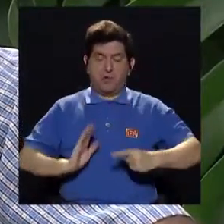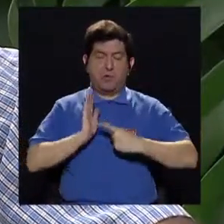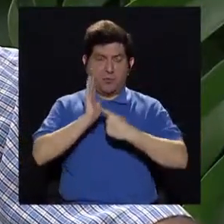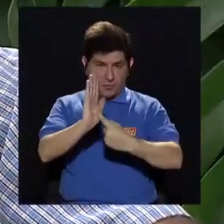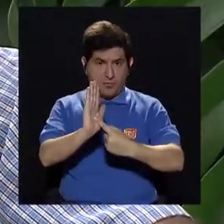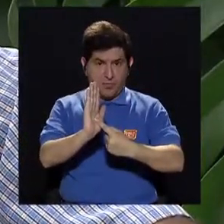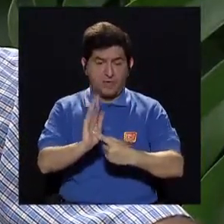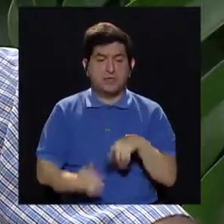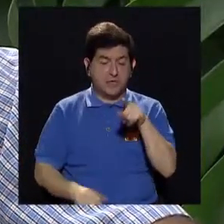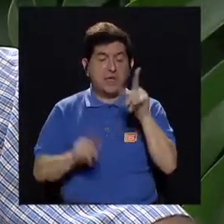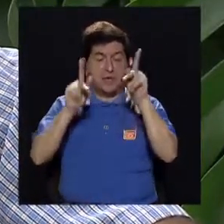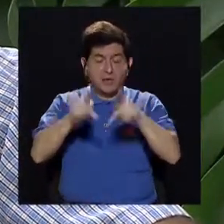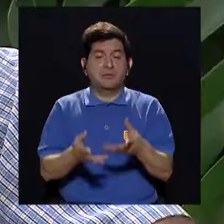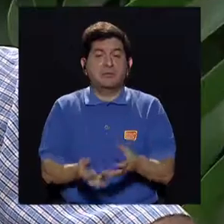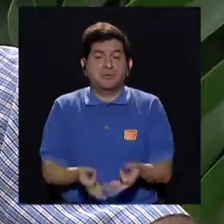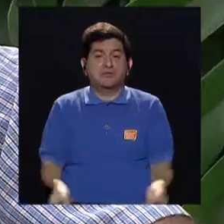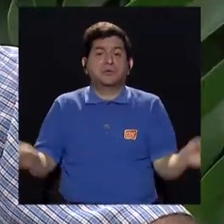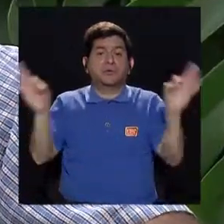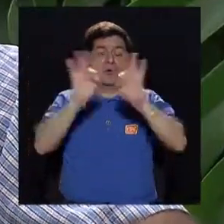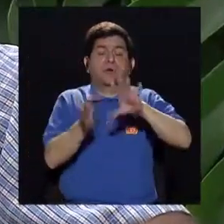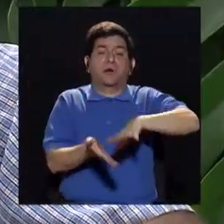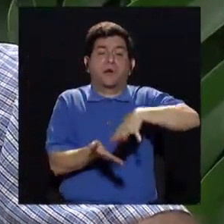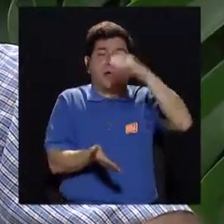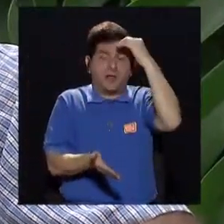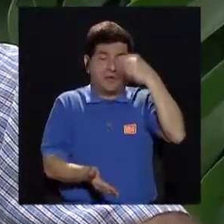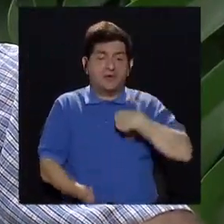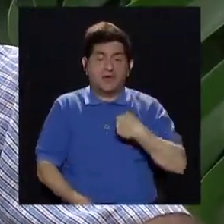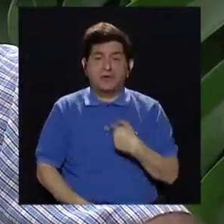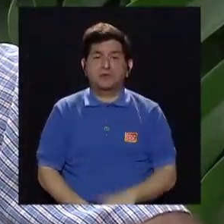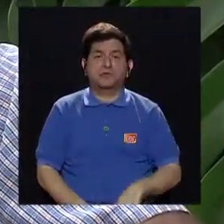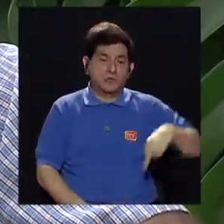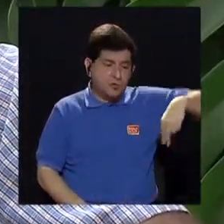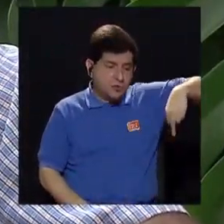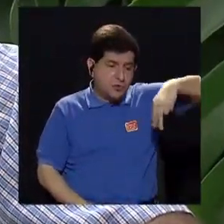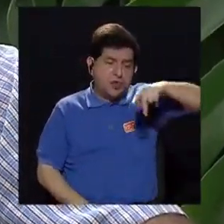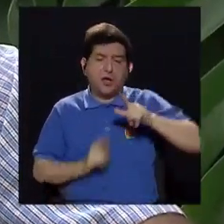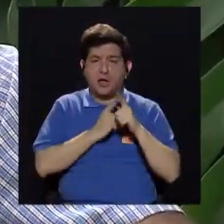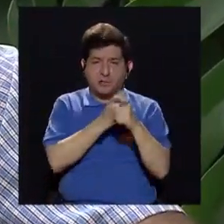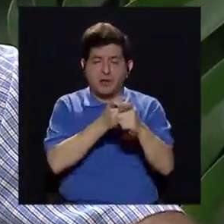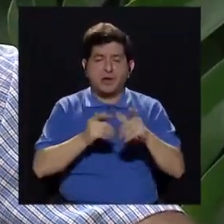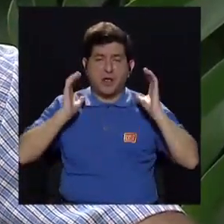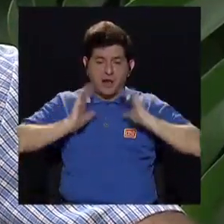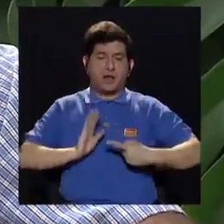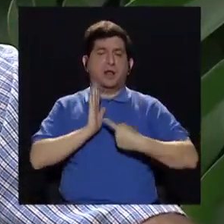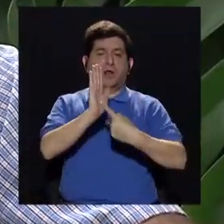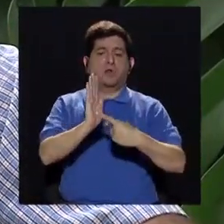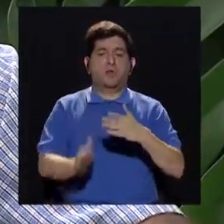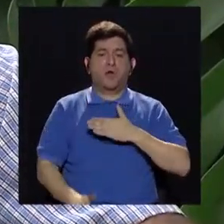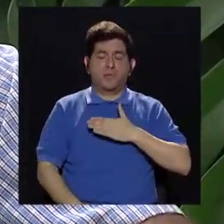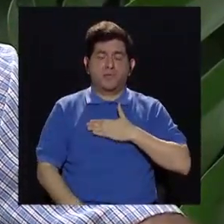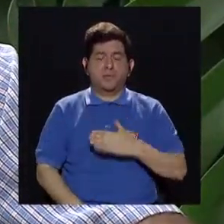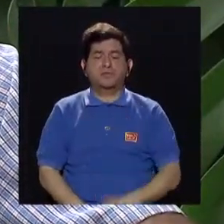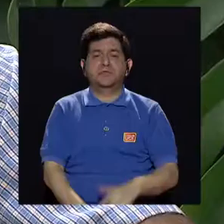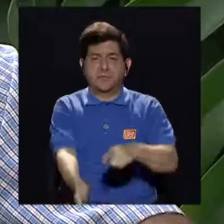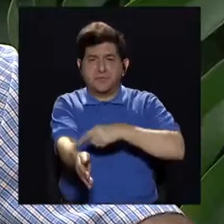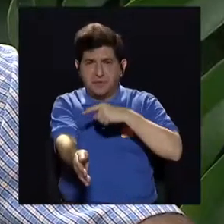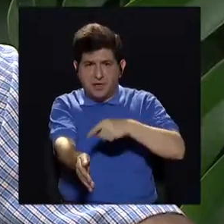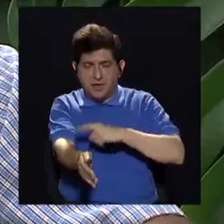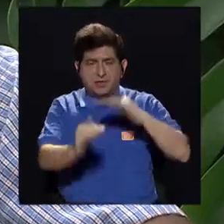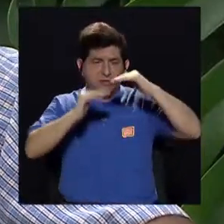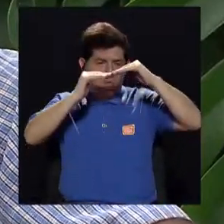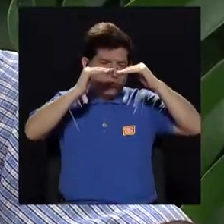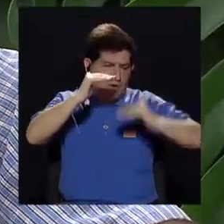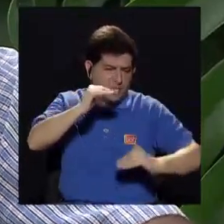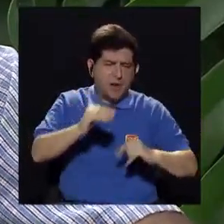son indicadores muy valiosos que la gente tiene que aprender, porque cuando yo salí hoy a caminar o a correr, el cuerpo me indica, ¿verdad? Cuando mi azúcar está muy bajo o cuando